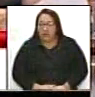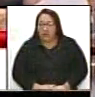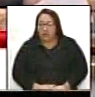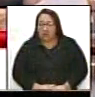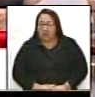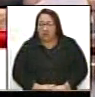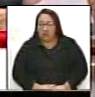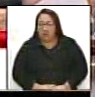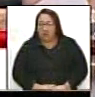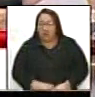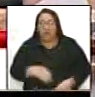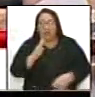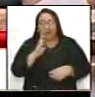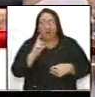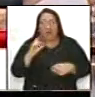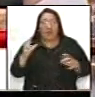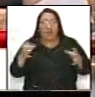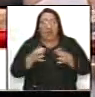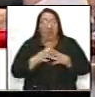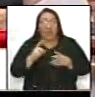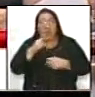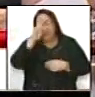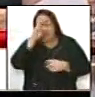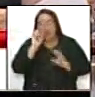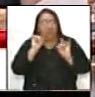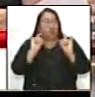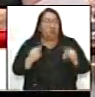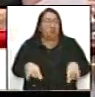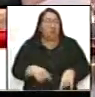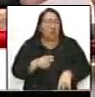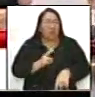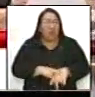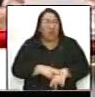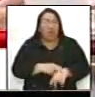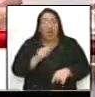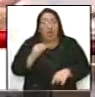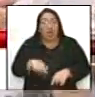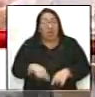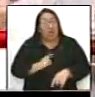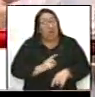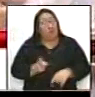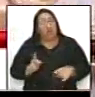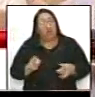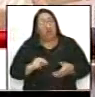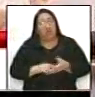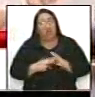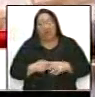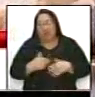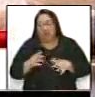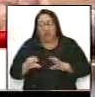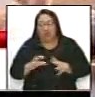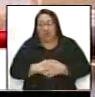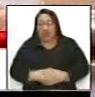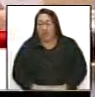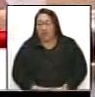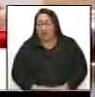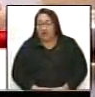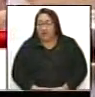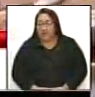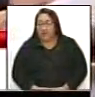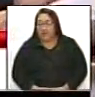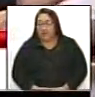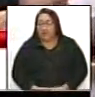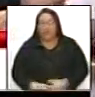bandas sanguinarias. Como no son peruanos, no les interesa absolutamente nada lo que pasa en este país. Saben que no les puede hacer nada. Lo que había que hacer